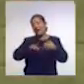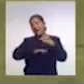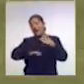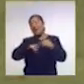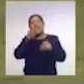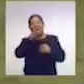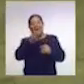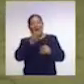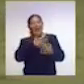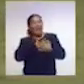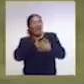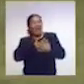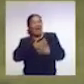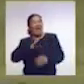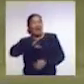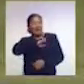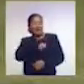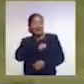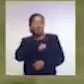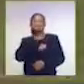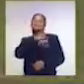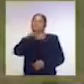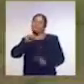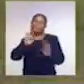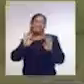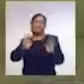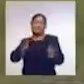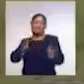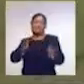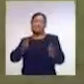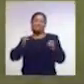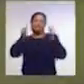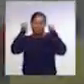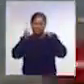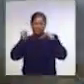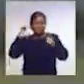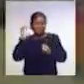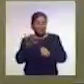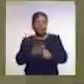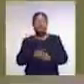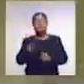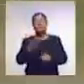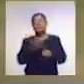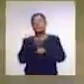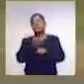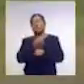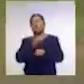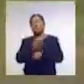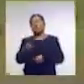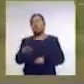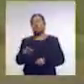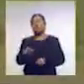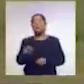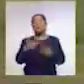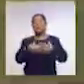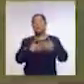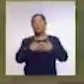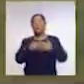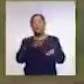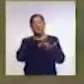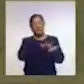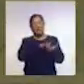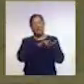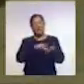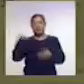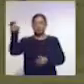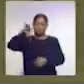deporte. Al momento la organización de Toros se encuentra en vísperas de llevar a cabo la fase estatal del torneo de Tochito que patrocina una empresa de cereales. En